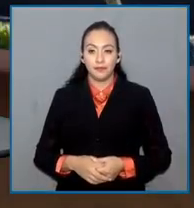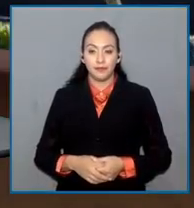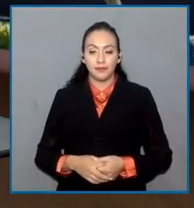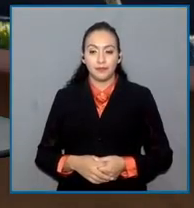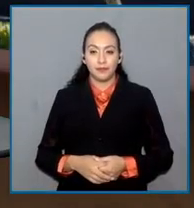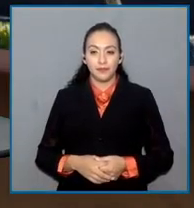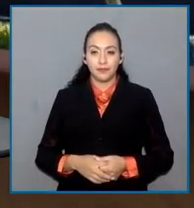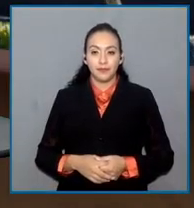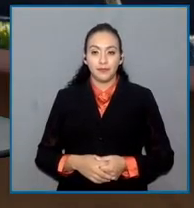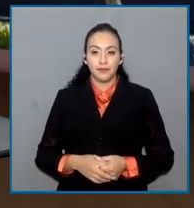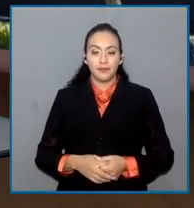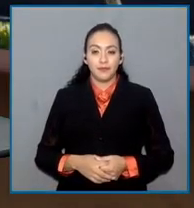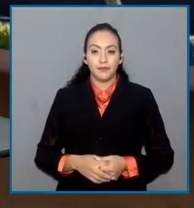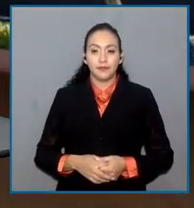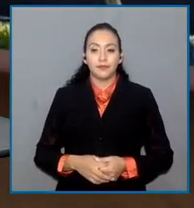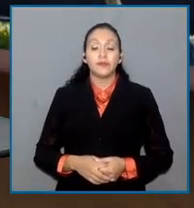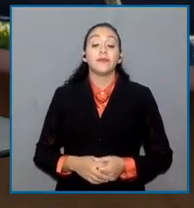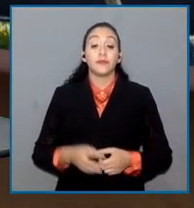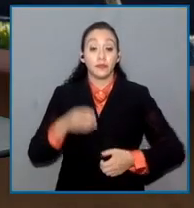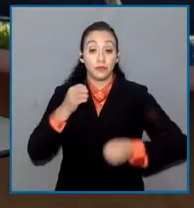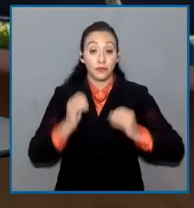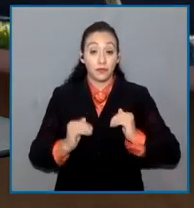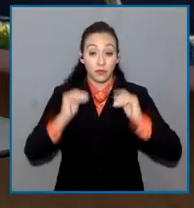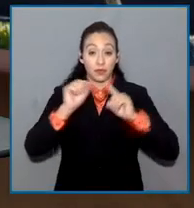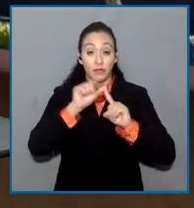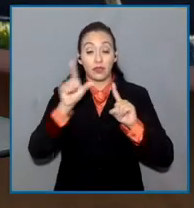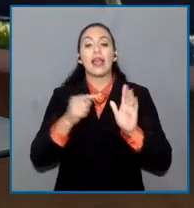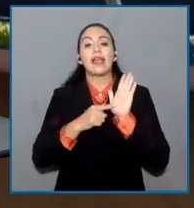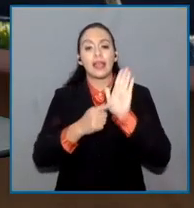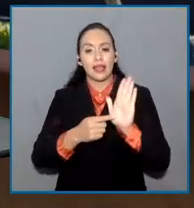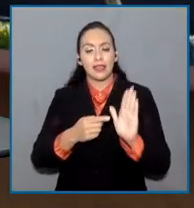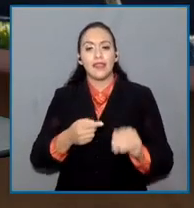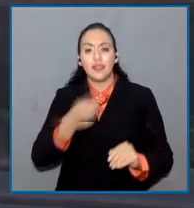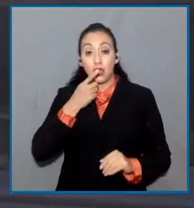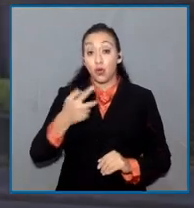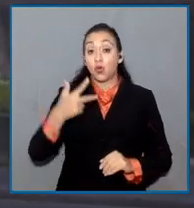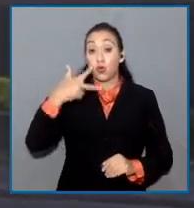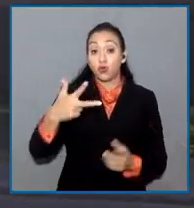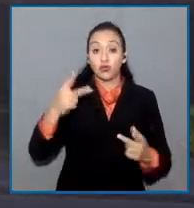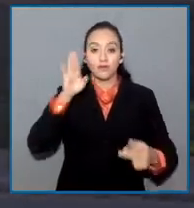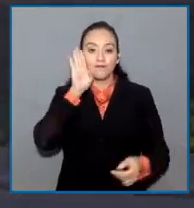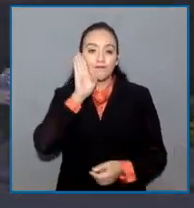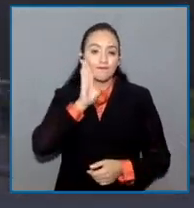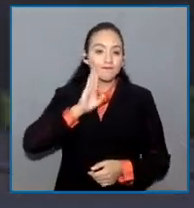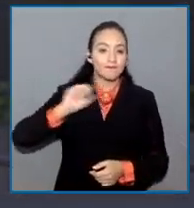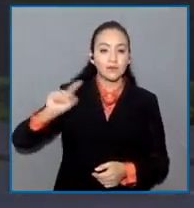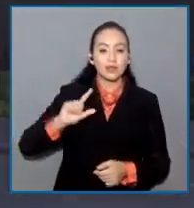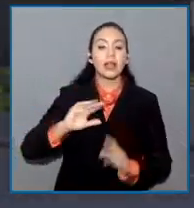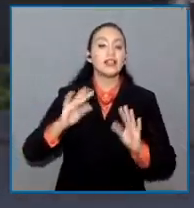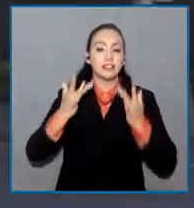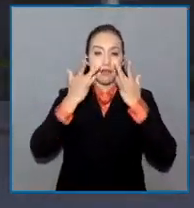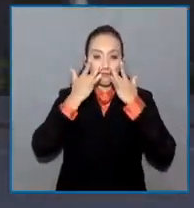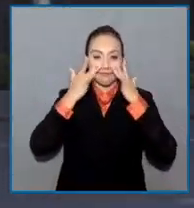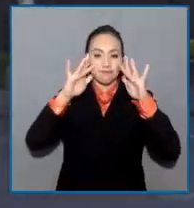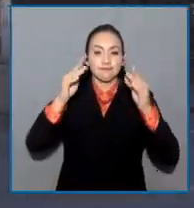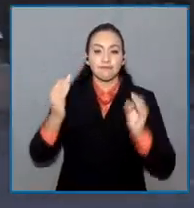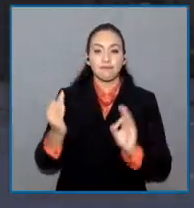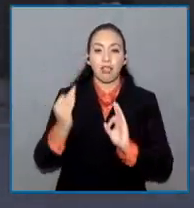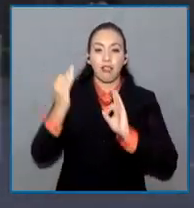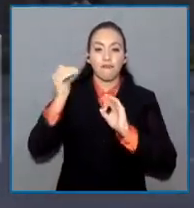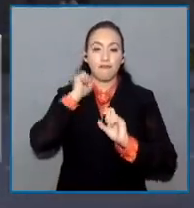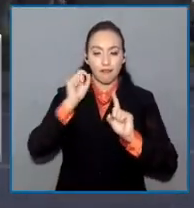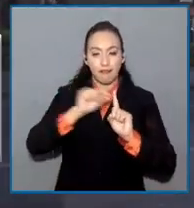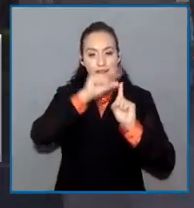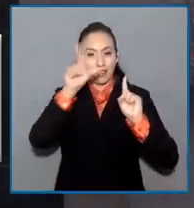La Suprema Corte dio a conocer que 8 integrantes de este alto tribunal presentaron su renuncia ante el Senado de la República, efectiva para